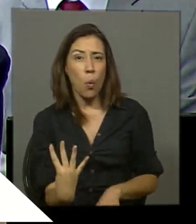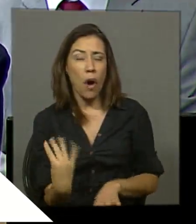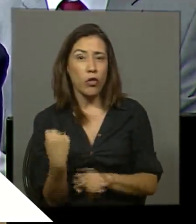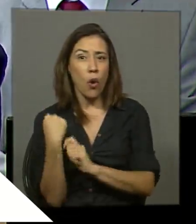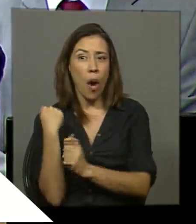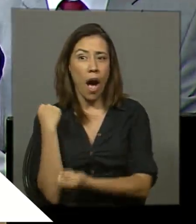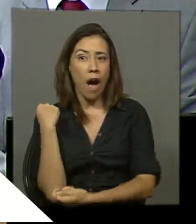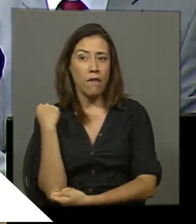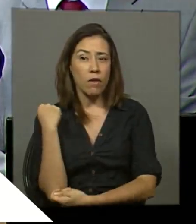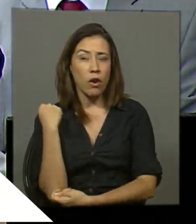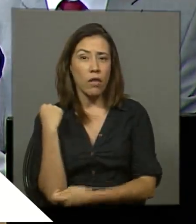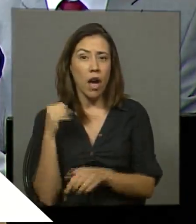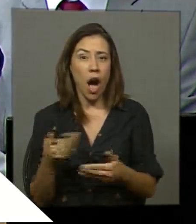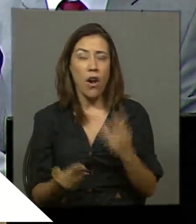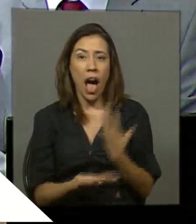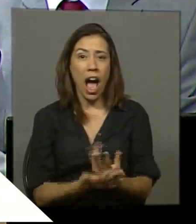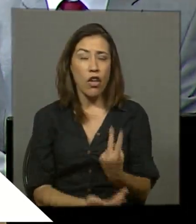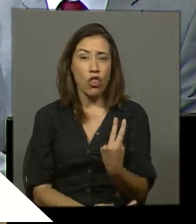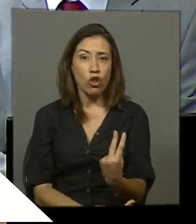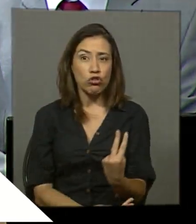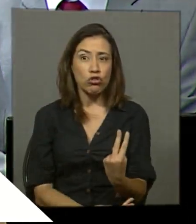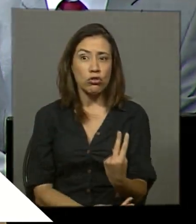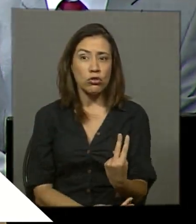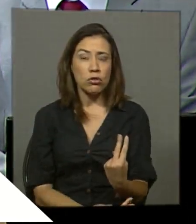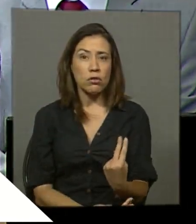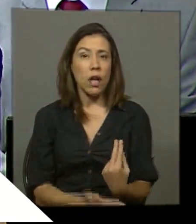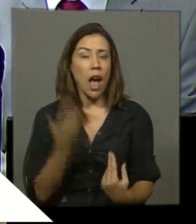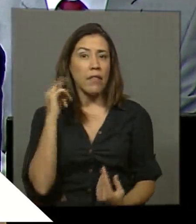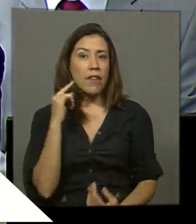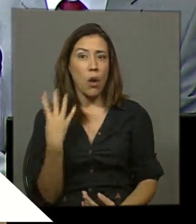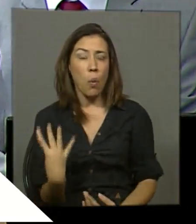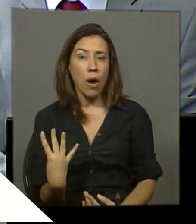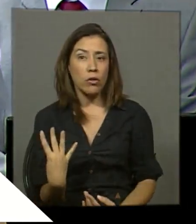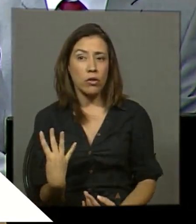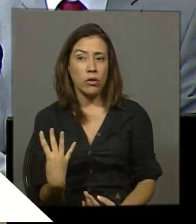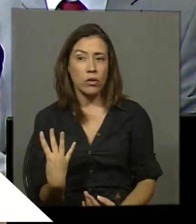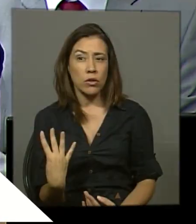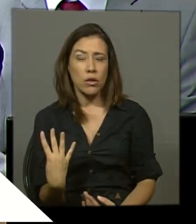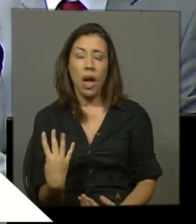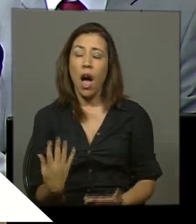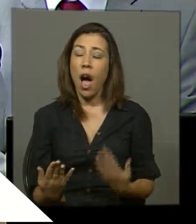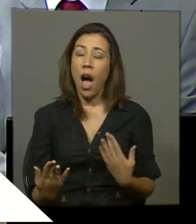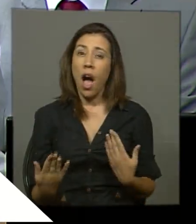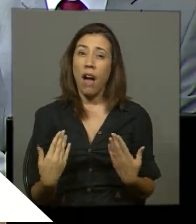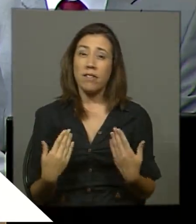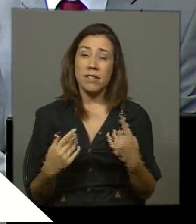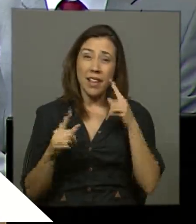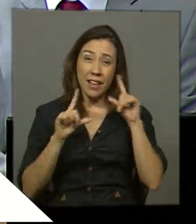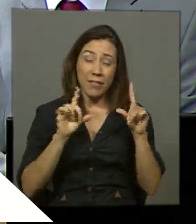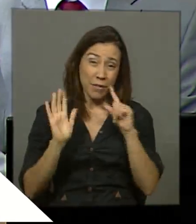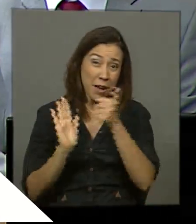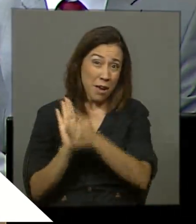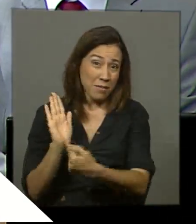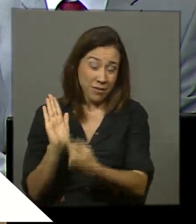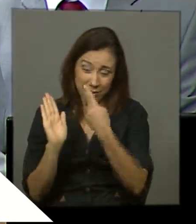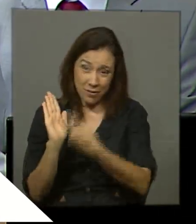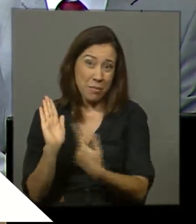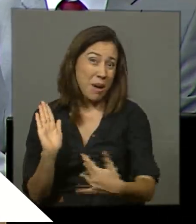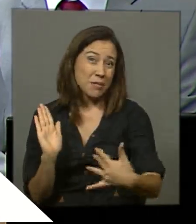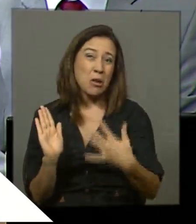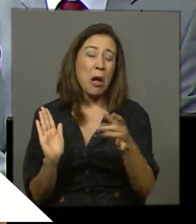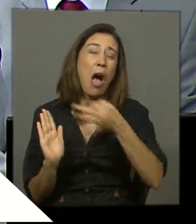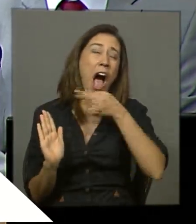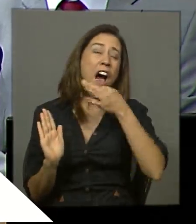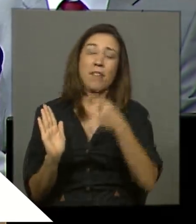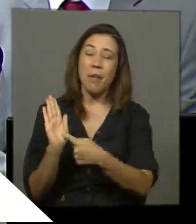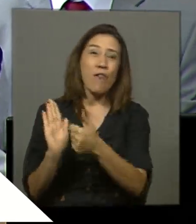abogados hay dos sentador cuatro y sabe qué ministro hay veces que la imagen vale más que 1000 palabras y